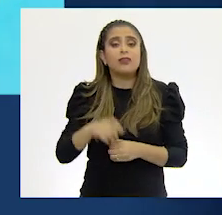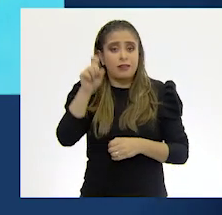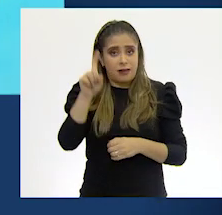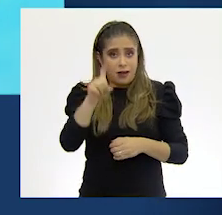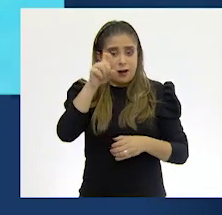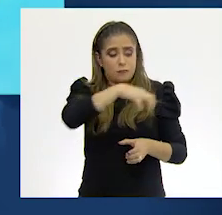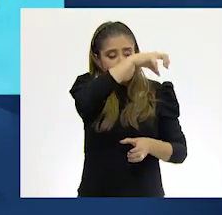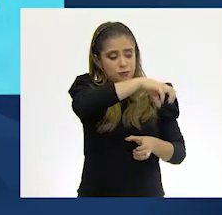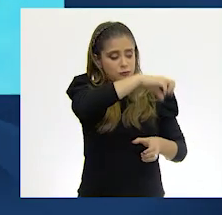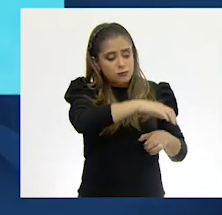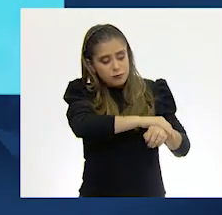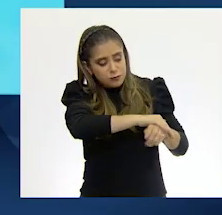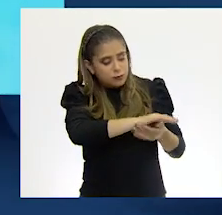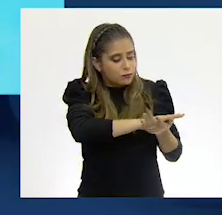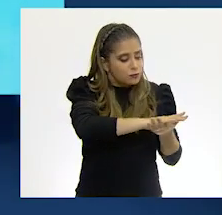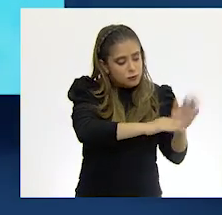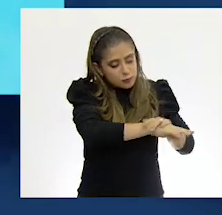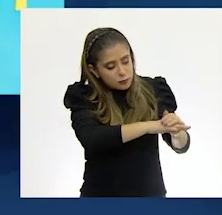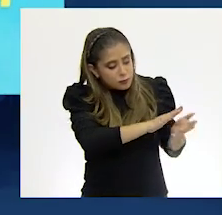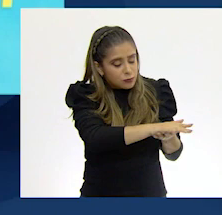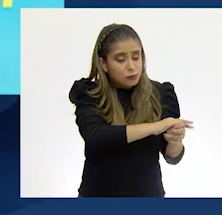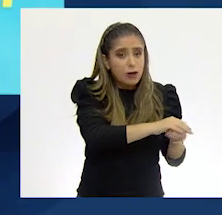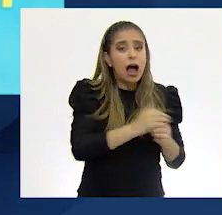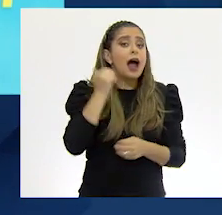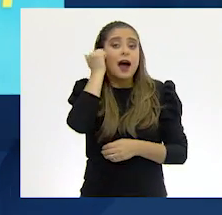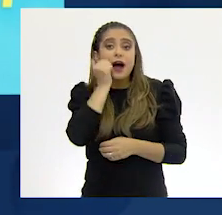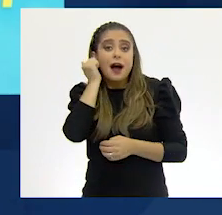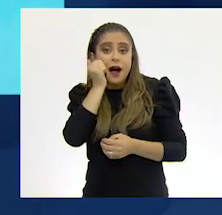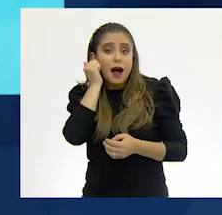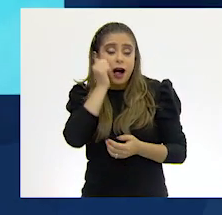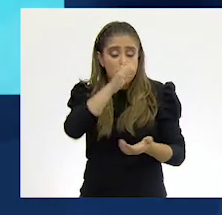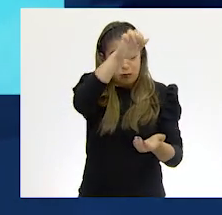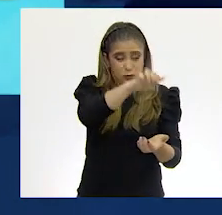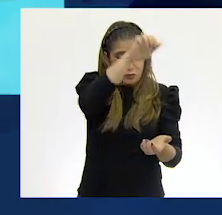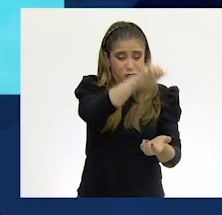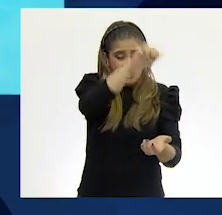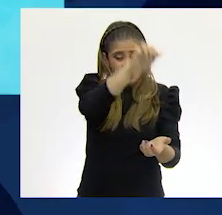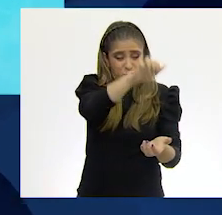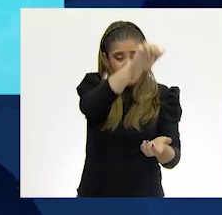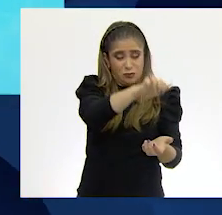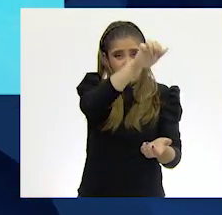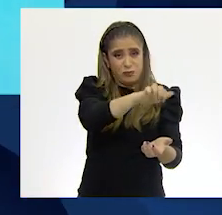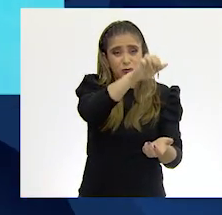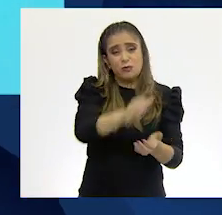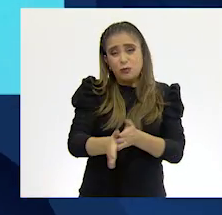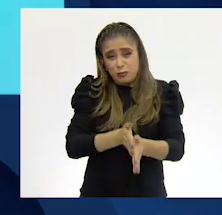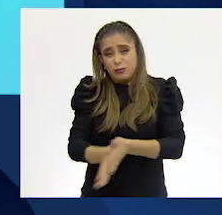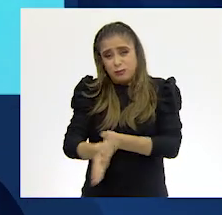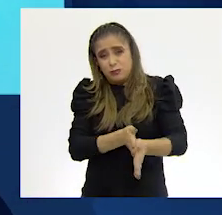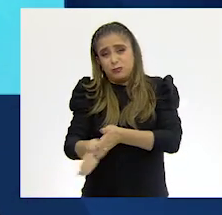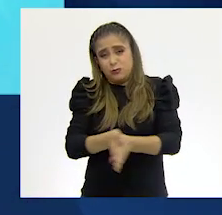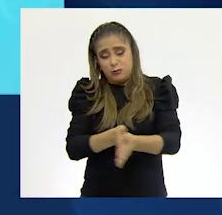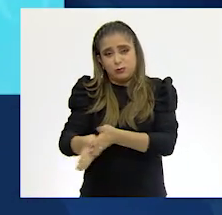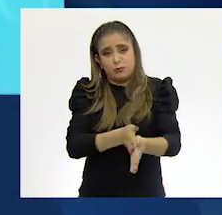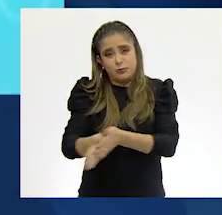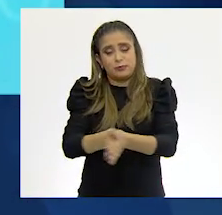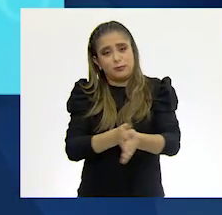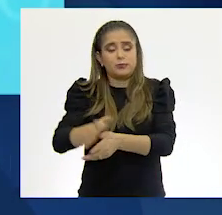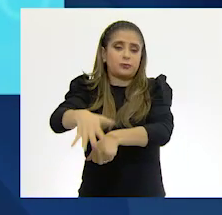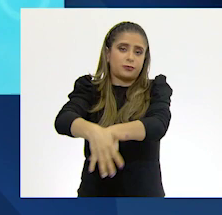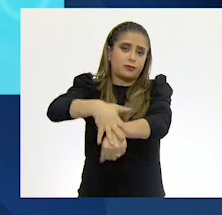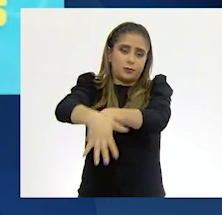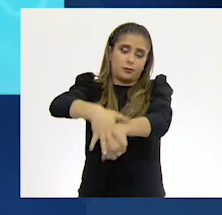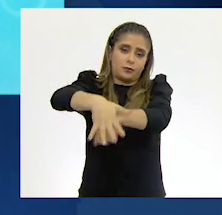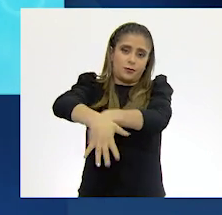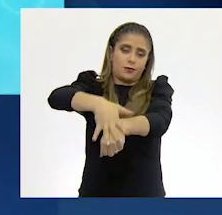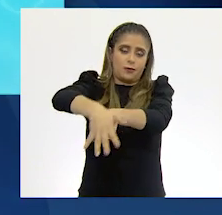manos. Usa suficiente jabón. Frota tus palmas una con la otra. Ahora, frota la palma